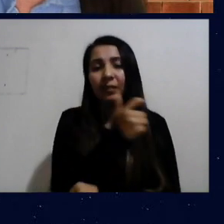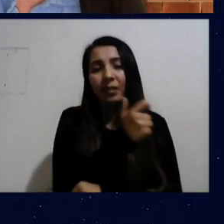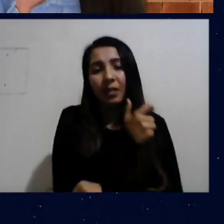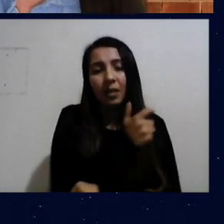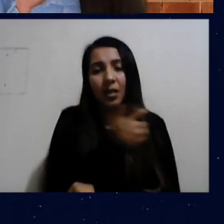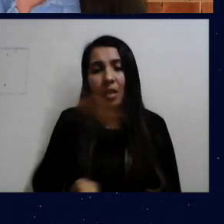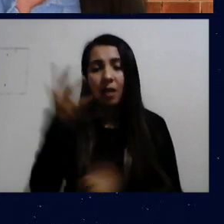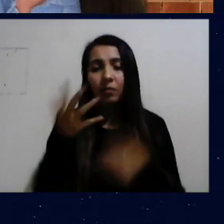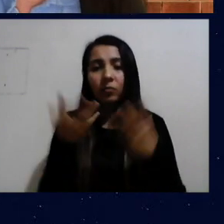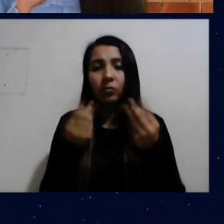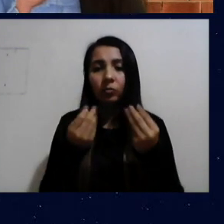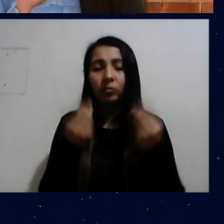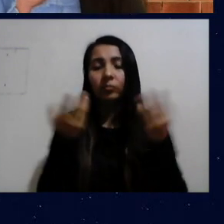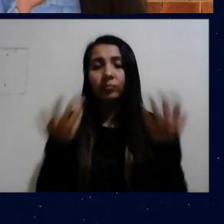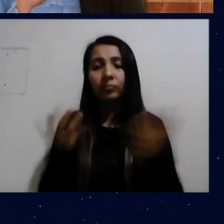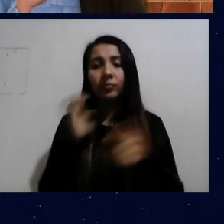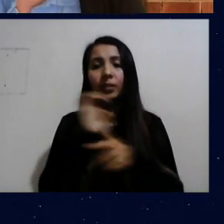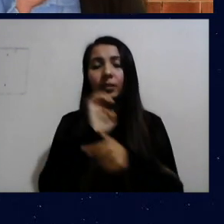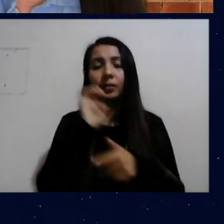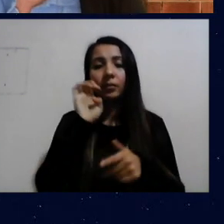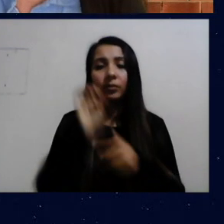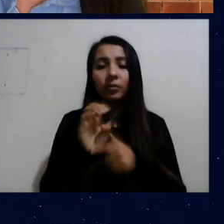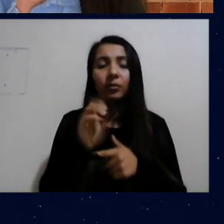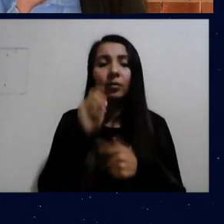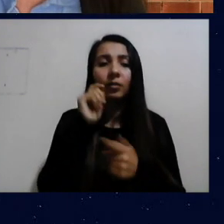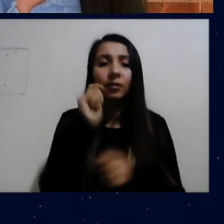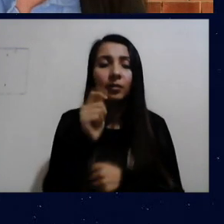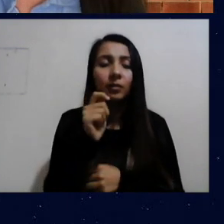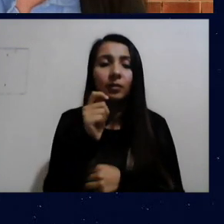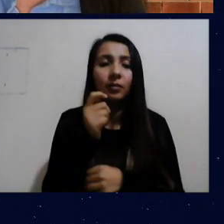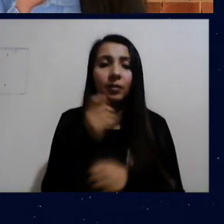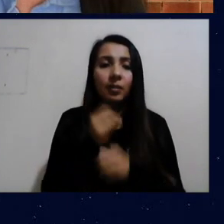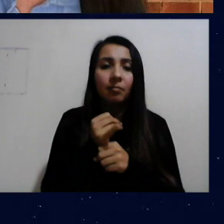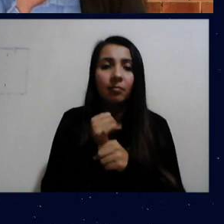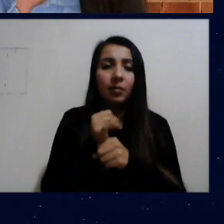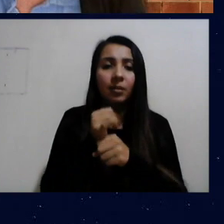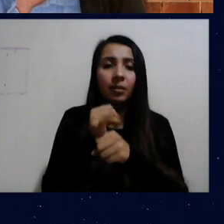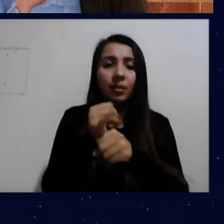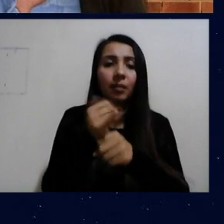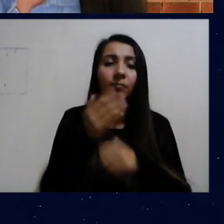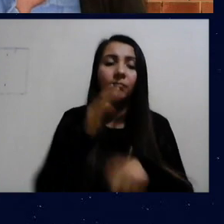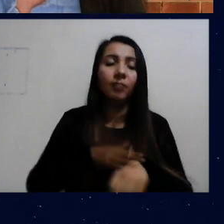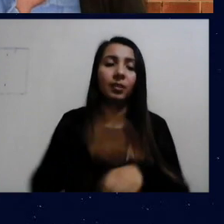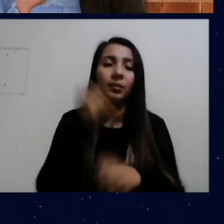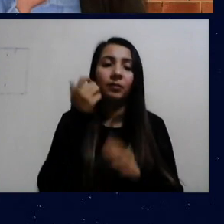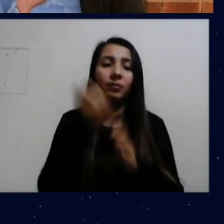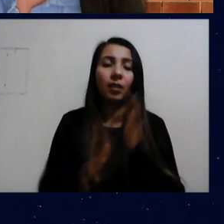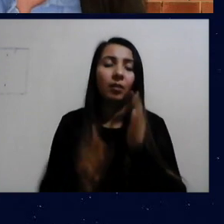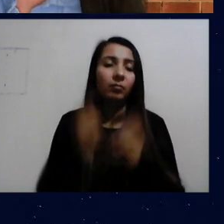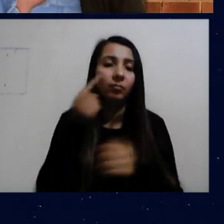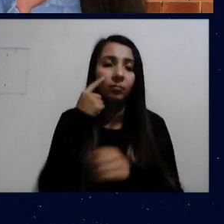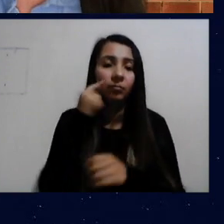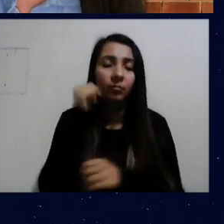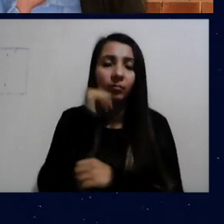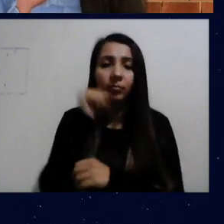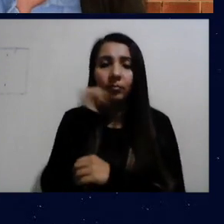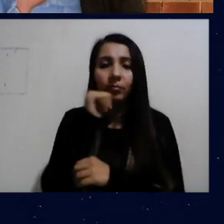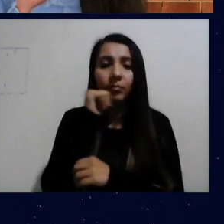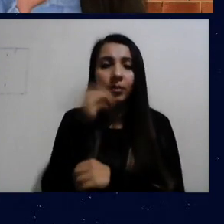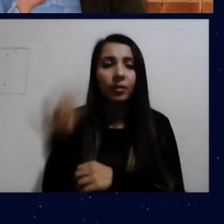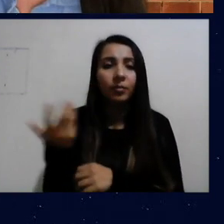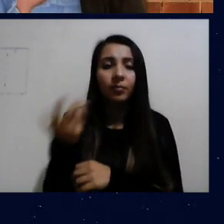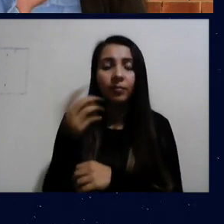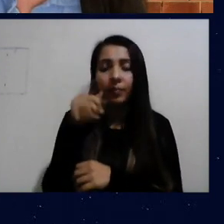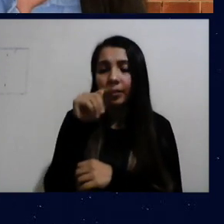más barata, y más barato es siempre la teledetección. La teledetección te va a permitir detectar muchos más objetos y analizar muchos